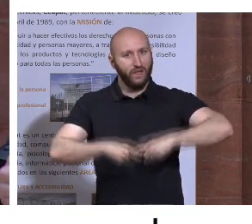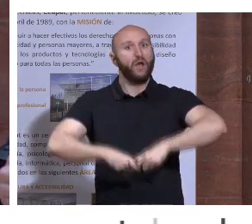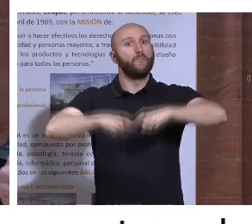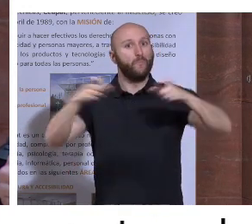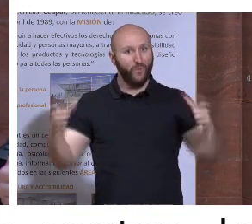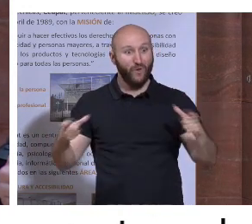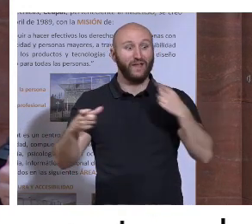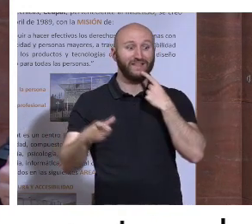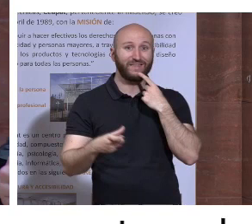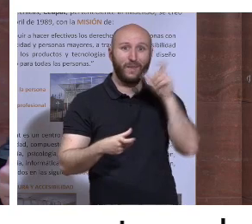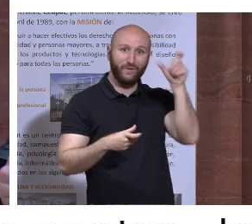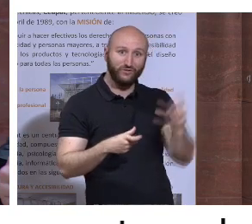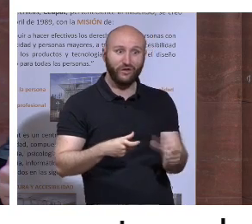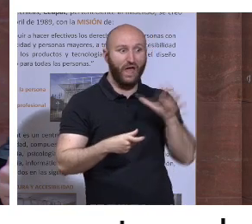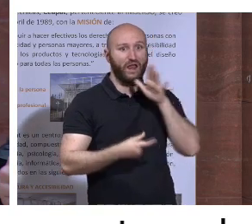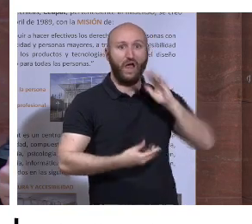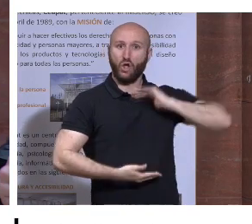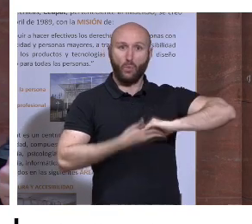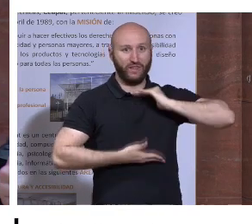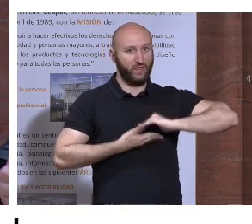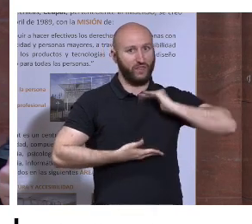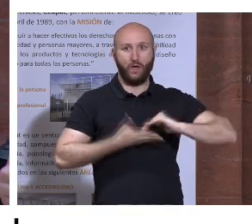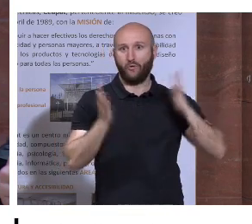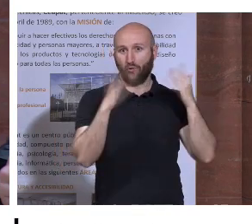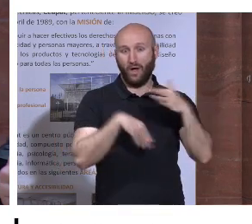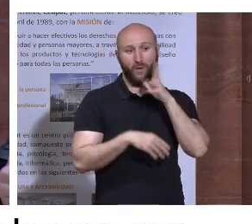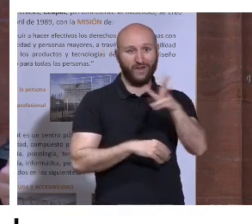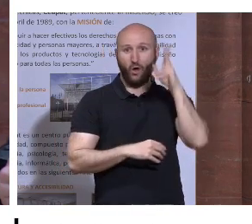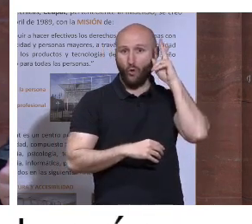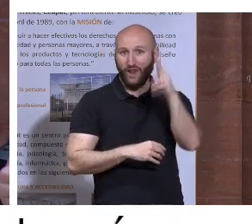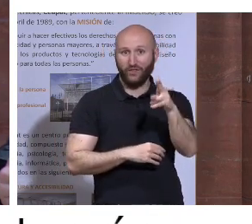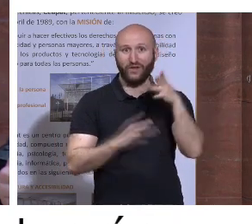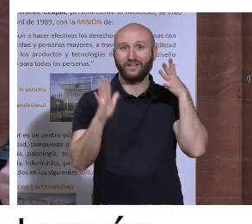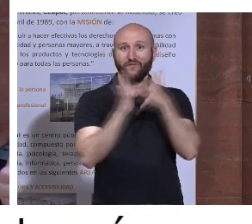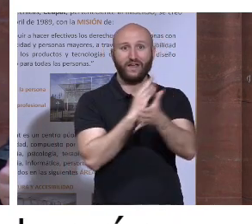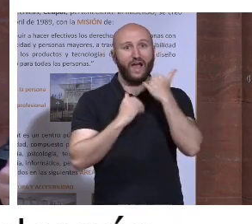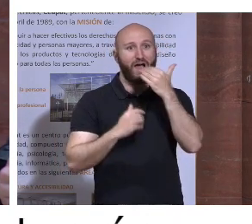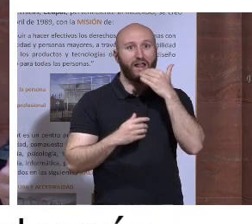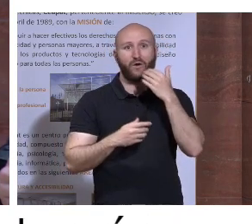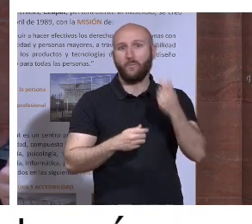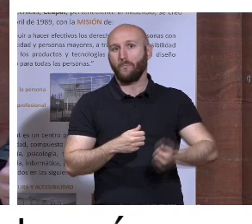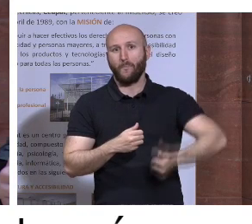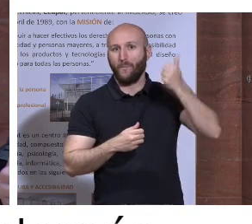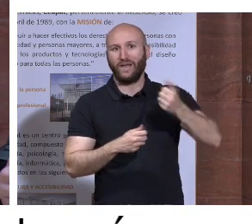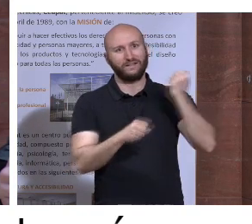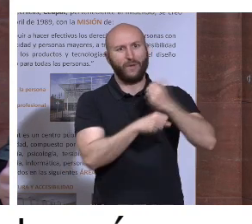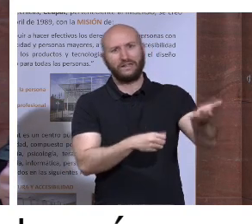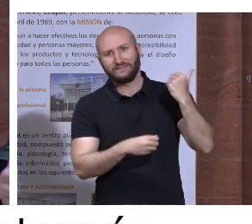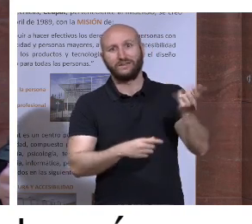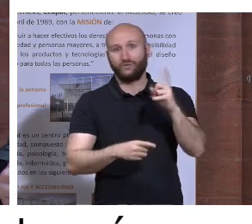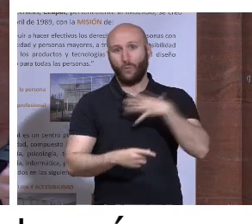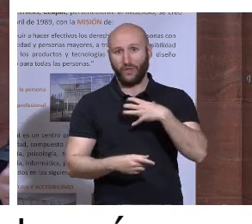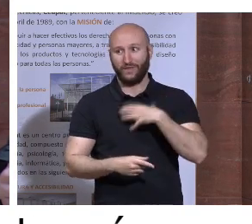inició y que ahora no tiene competencia, con lo cual, además, desde la jubilación nadie me puede tirar de las orejas. Señor director